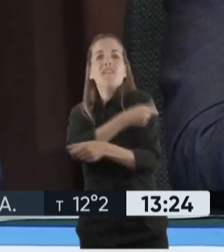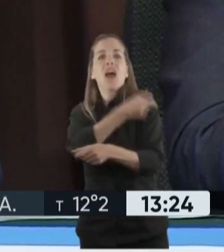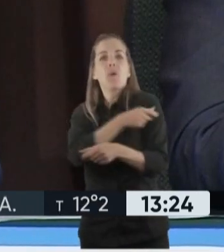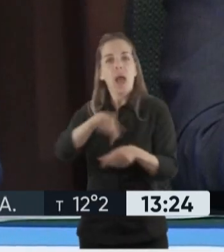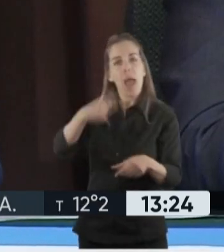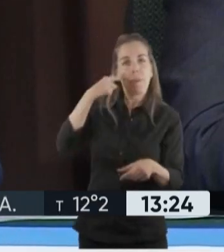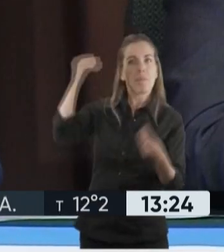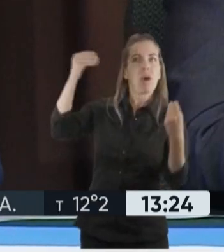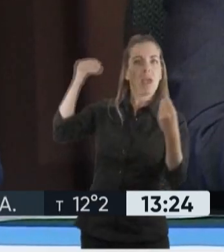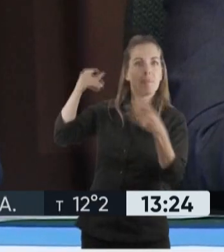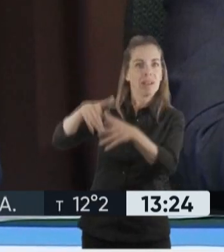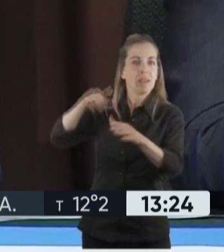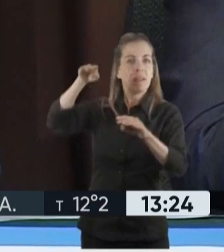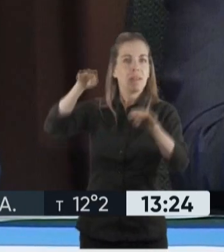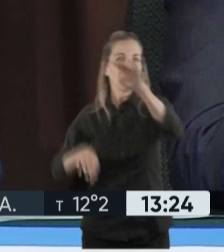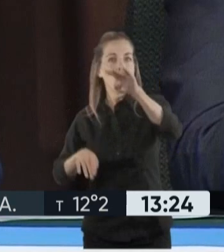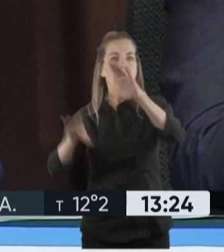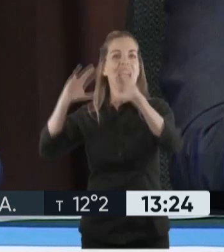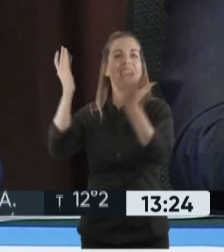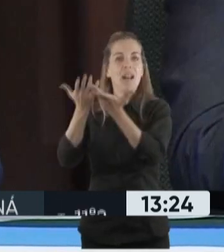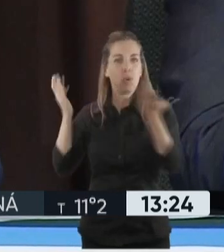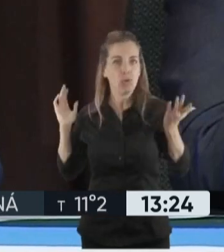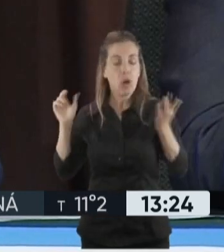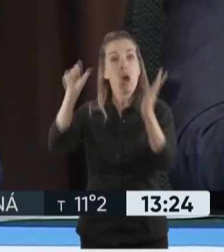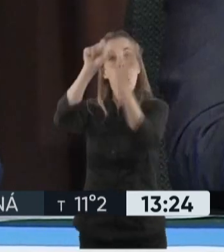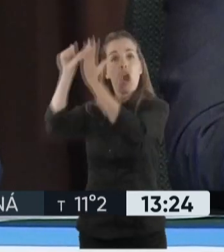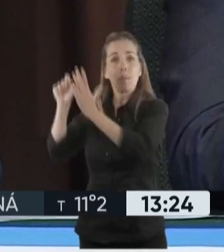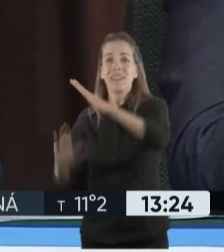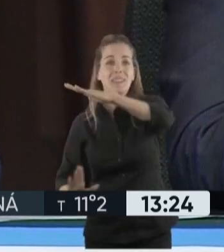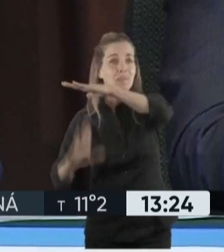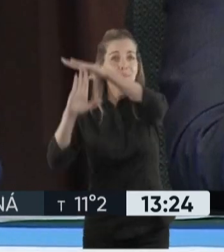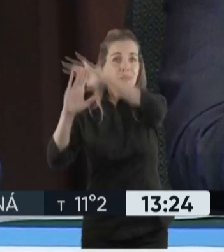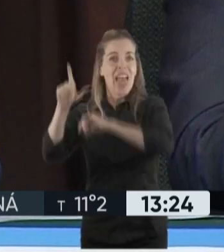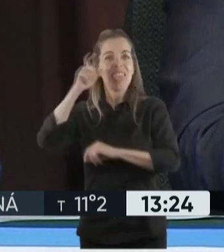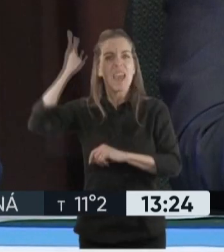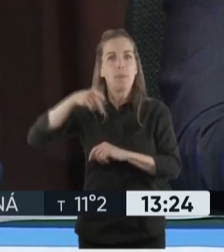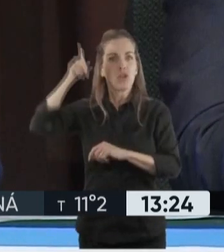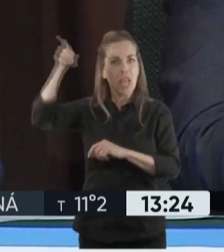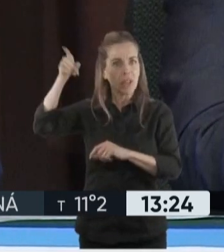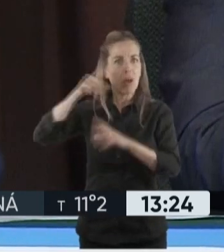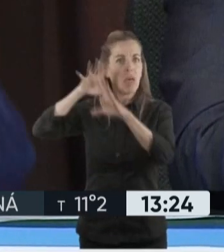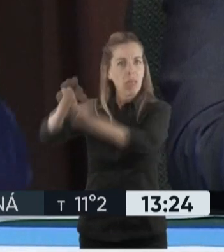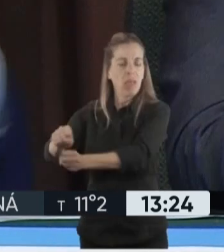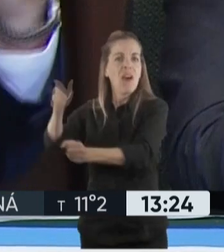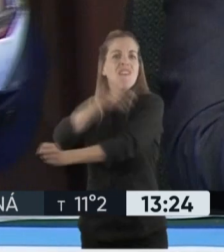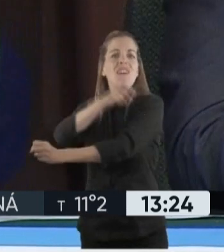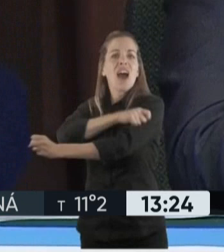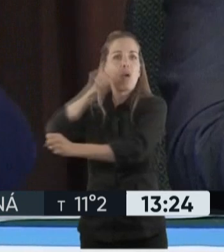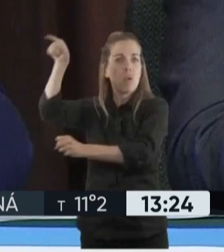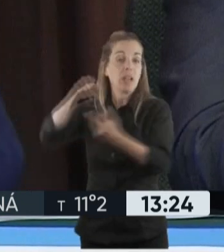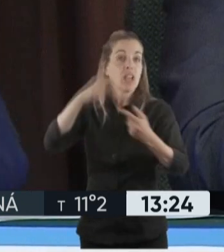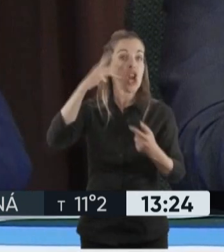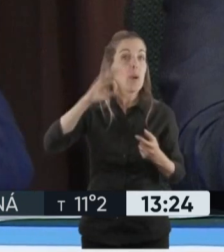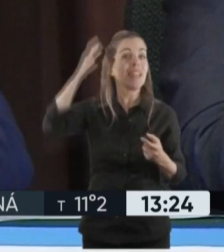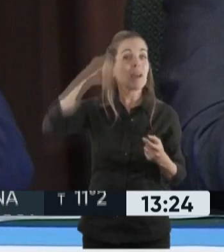mundo. El 10% de los países centrales se quedaron con el 90% de las vacunas que se producían. Y el 90% de